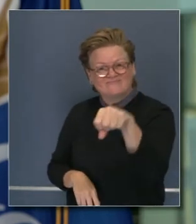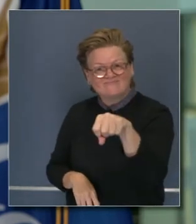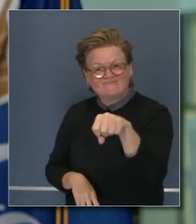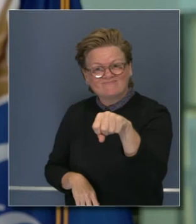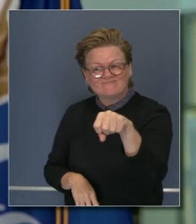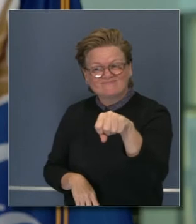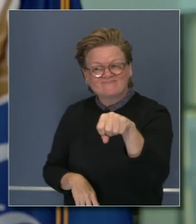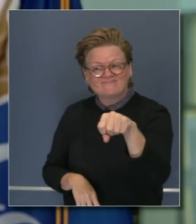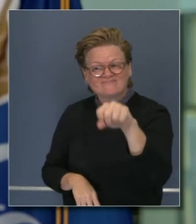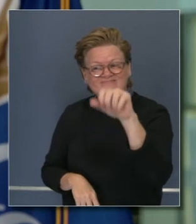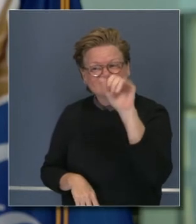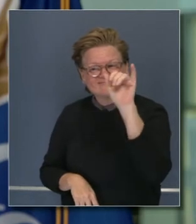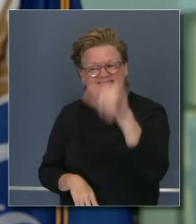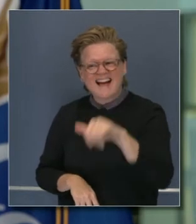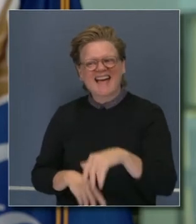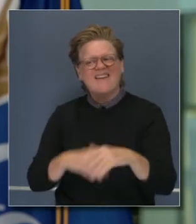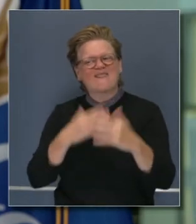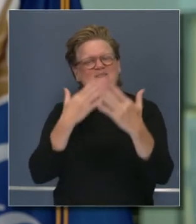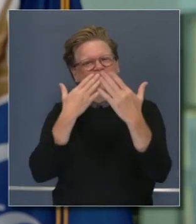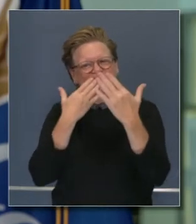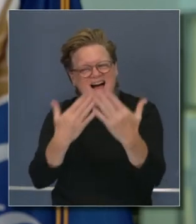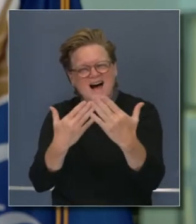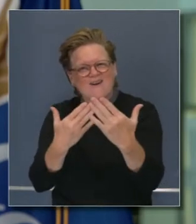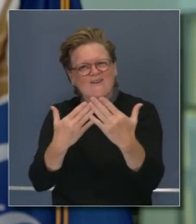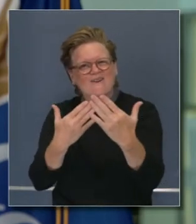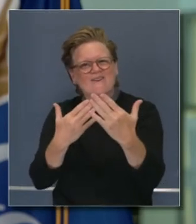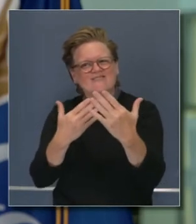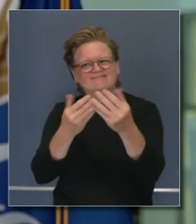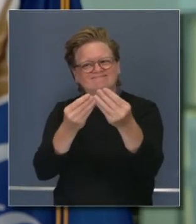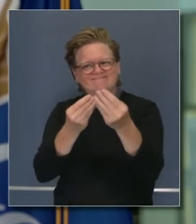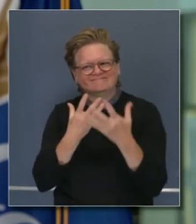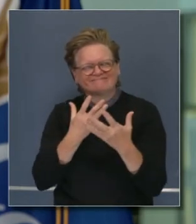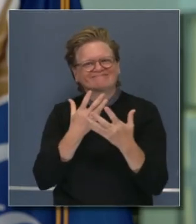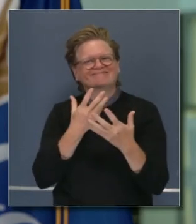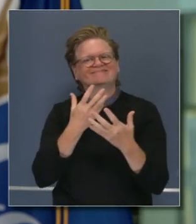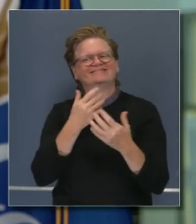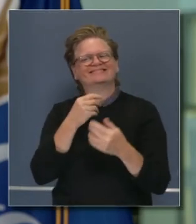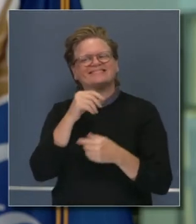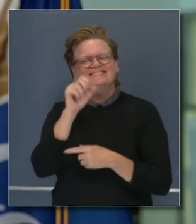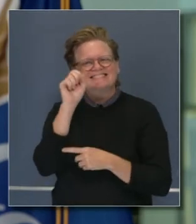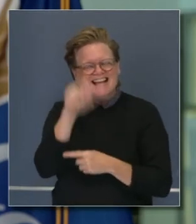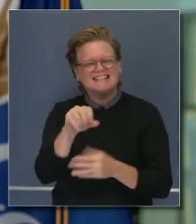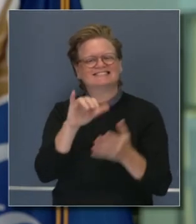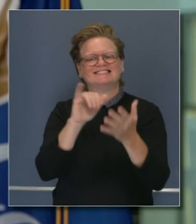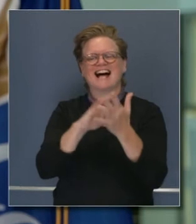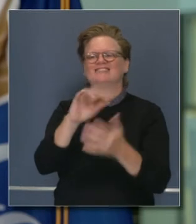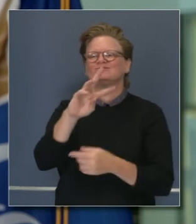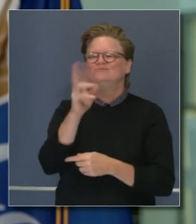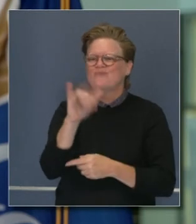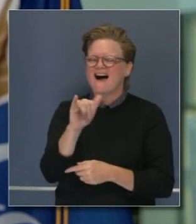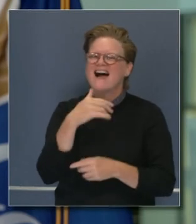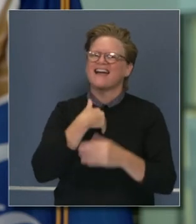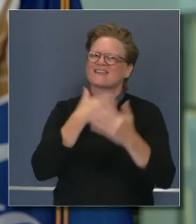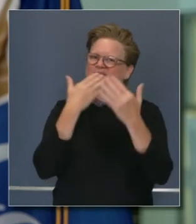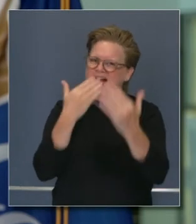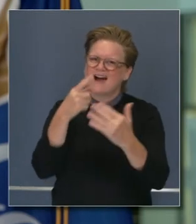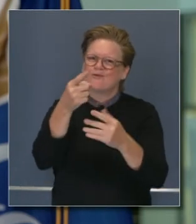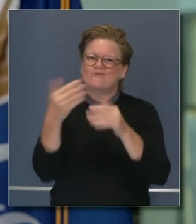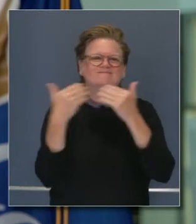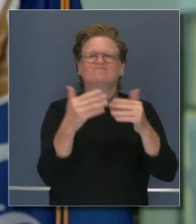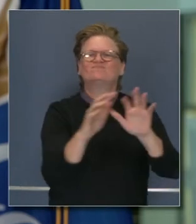usted debía haberlo invitado a pasar al podio. Gracias por darnos esa información. Y por eso los insto a todos ustedes que vayan a